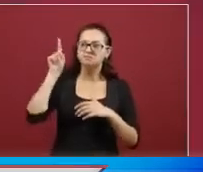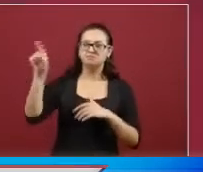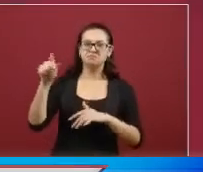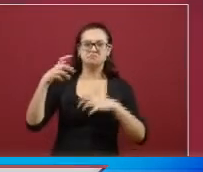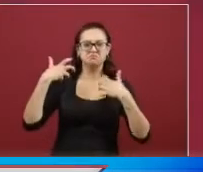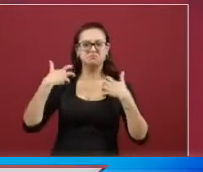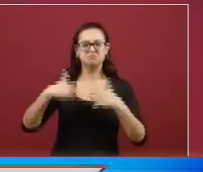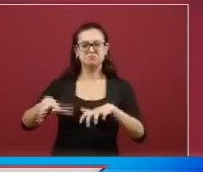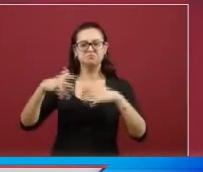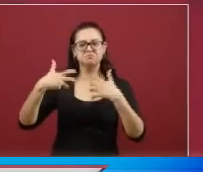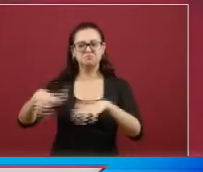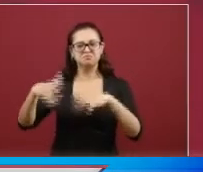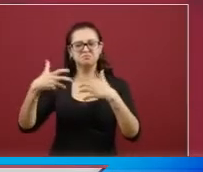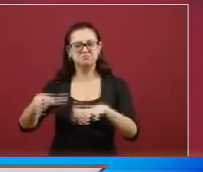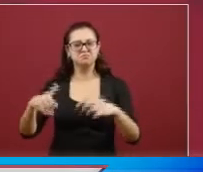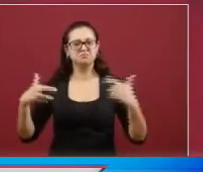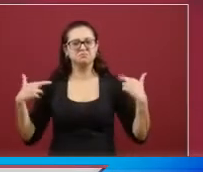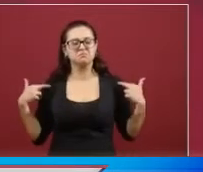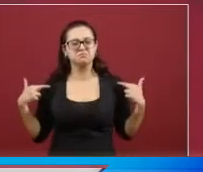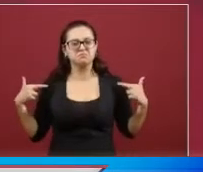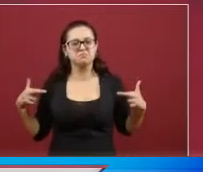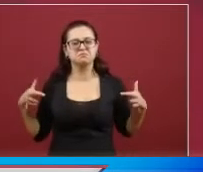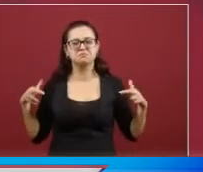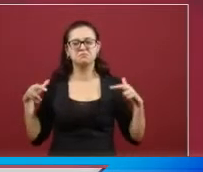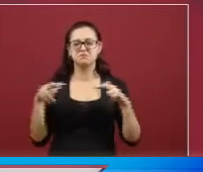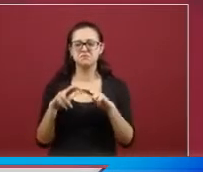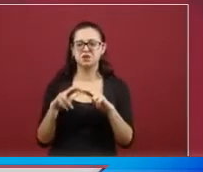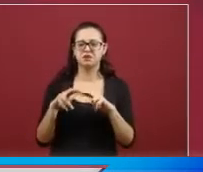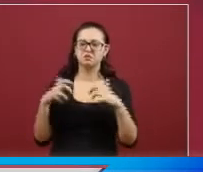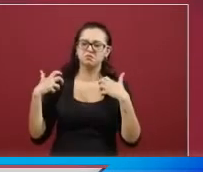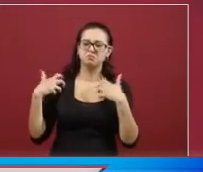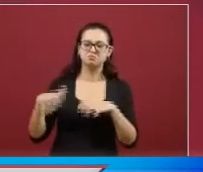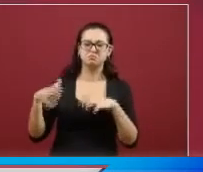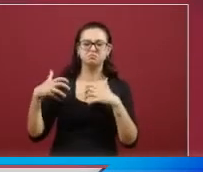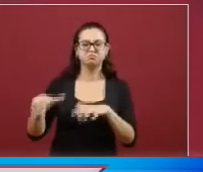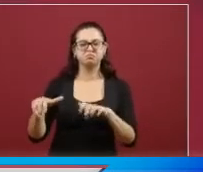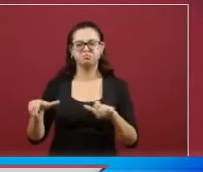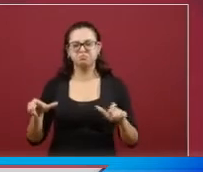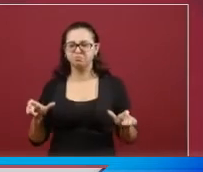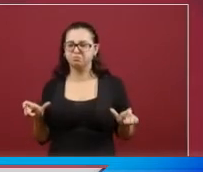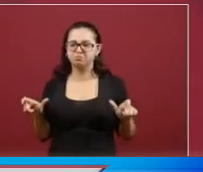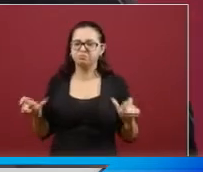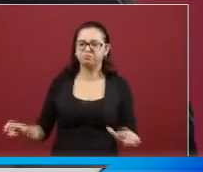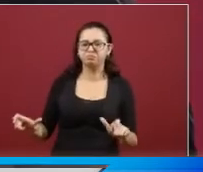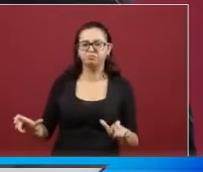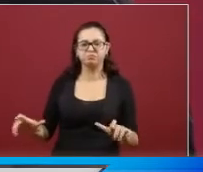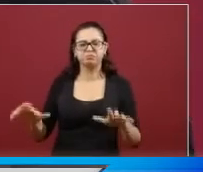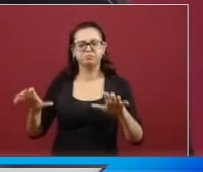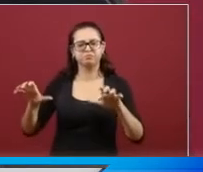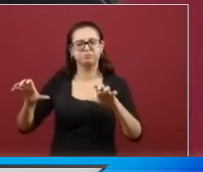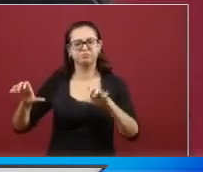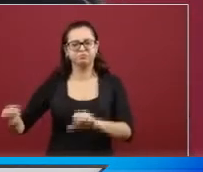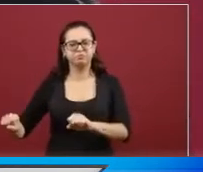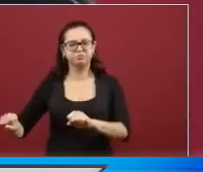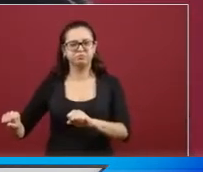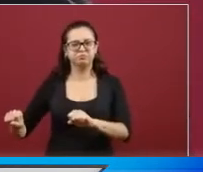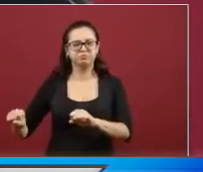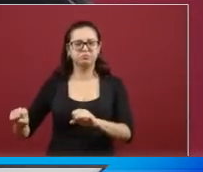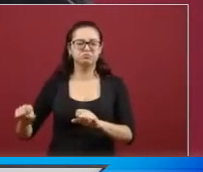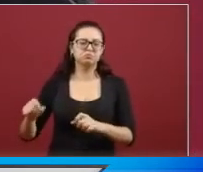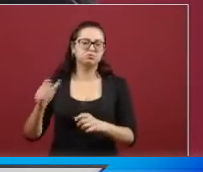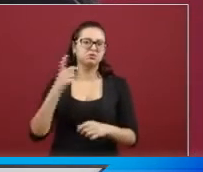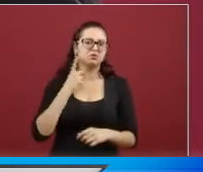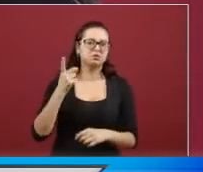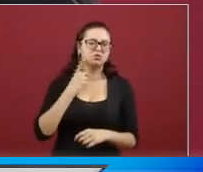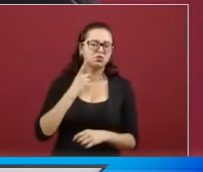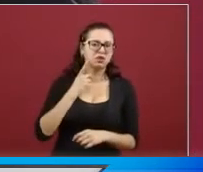una auténtica democracia. A lo largo de la campaña se tuvo esta postura y se ratificó con un acto como presidente electo con Enrique Peña Nieto,